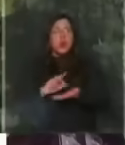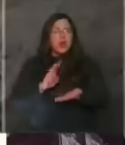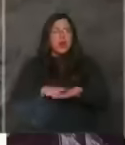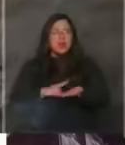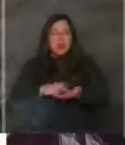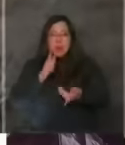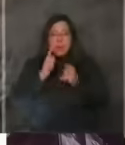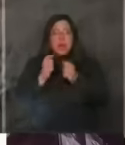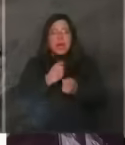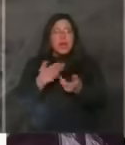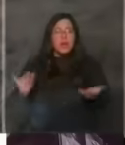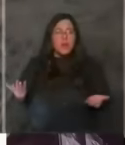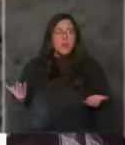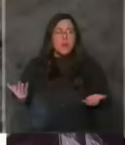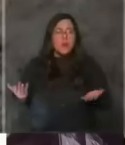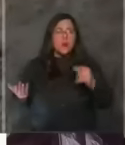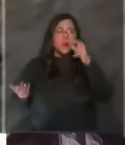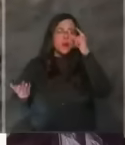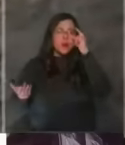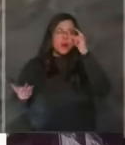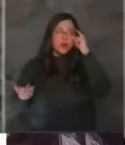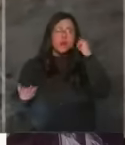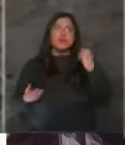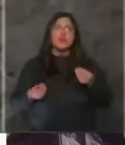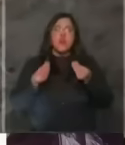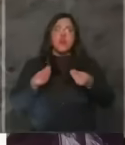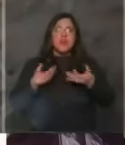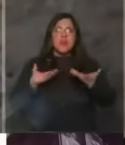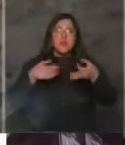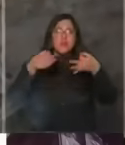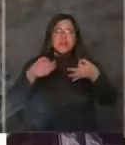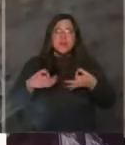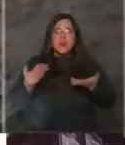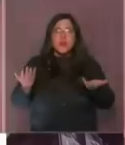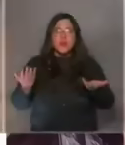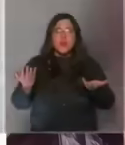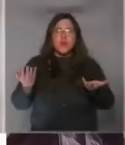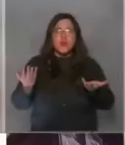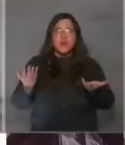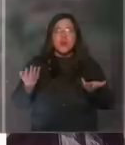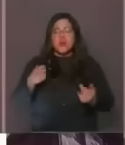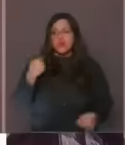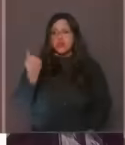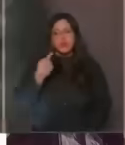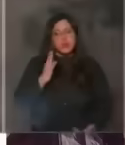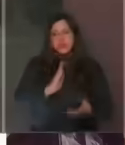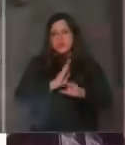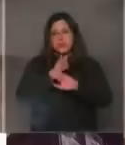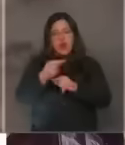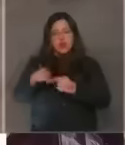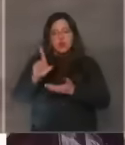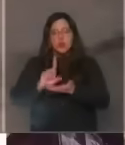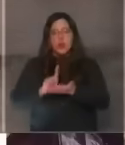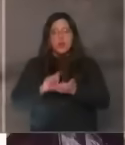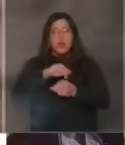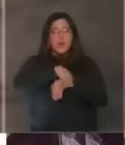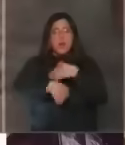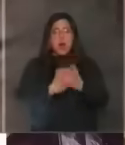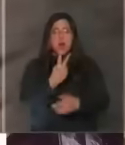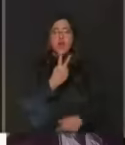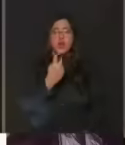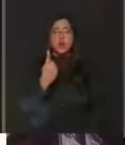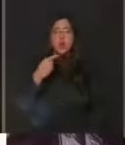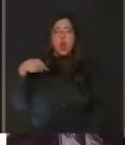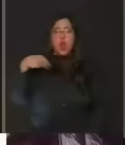peligro lo más factible y lo más seguro para todos creo es es que nos reubiquen la madrugada del 21 de junio